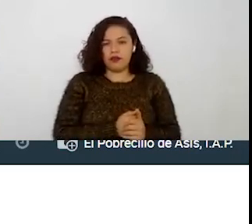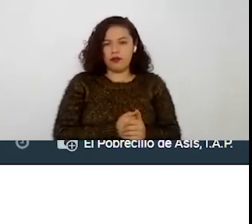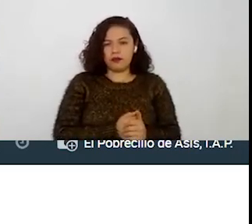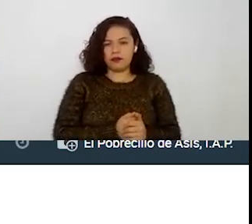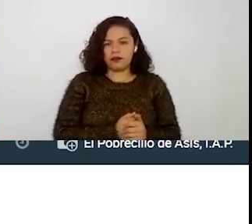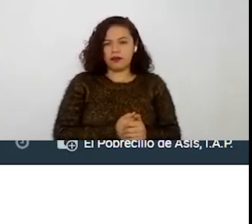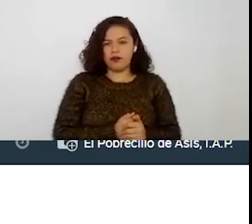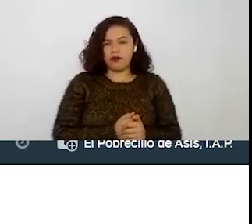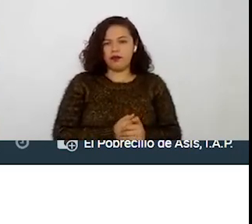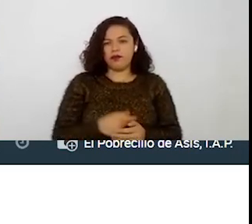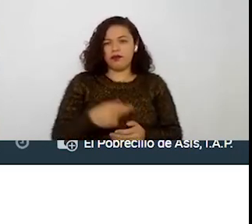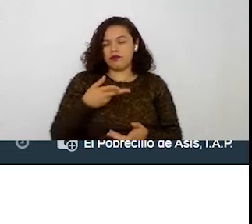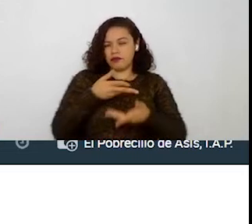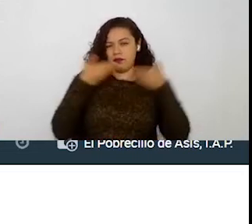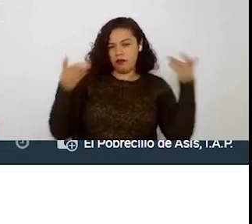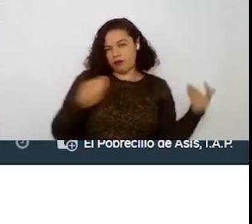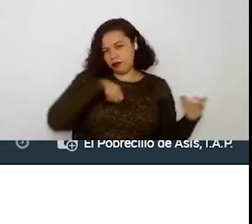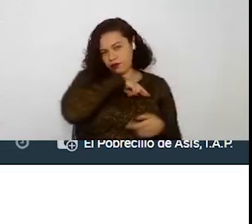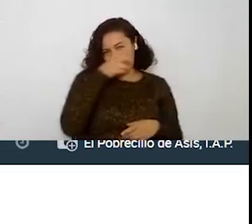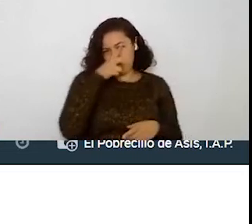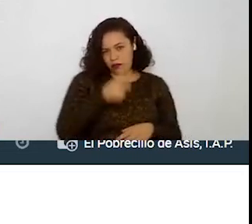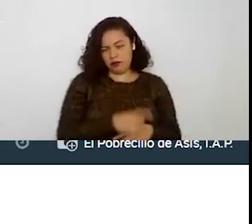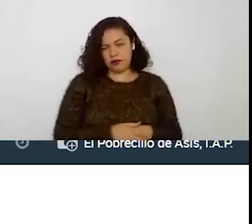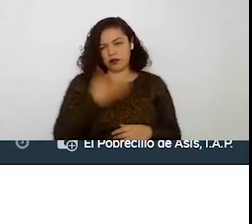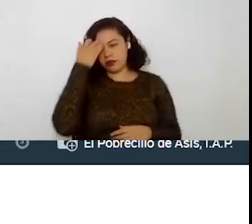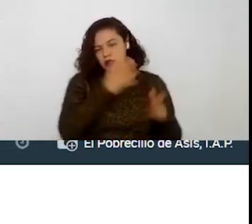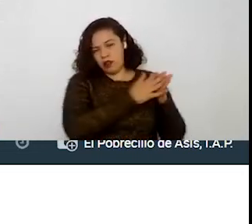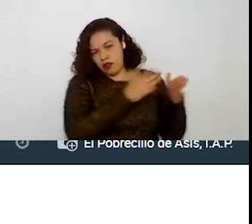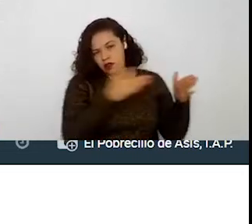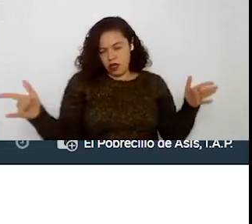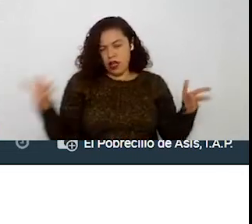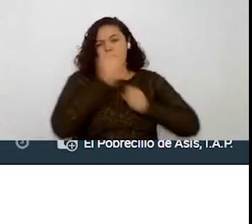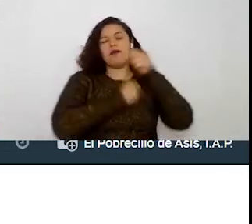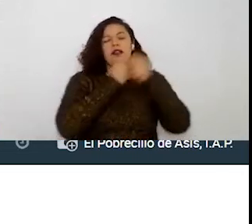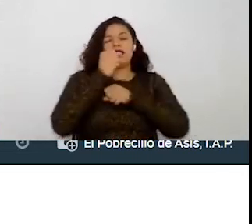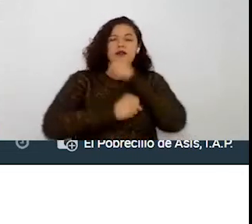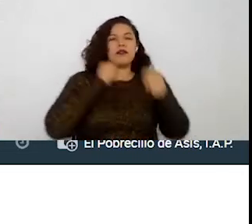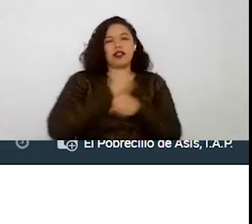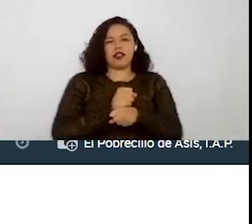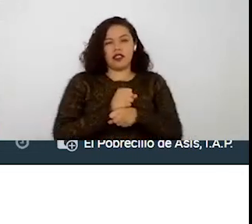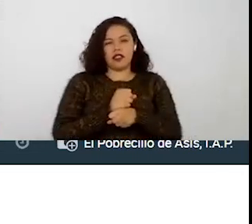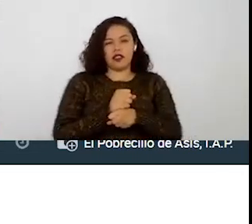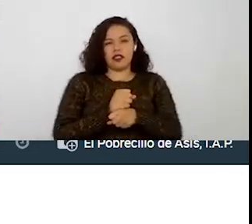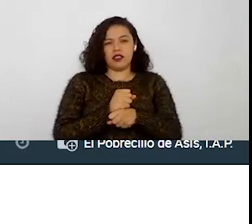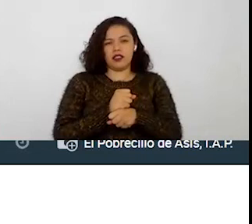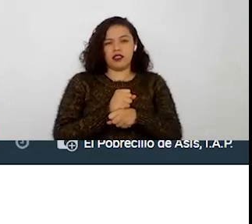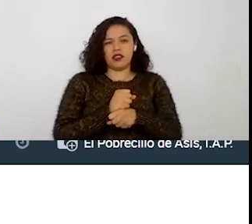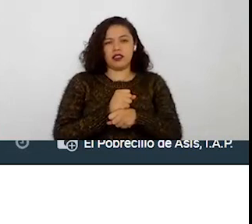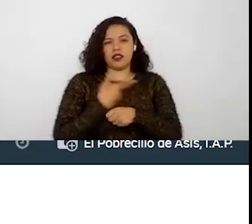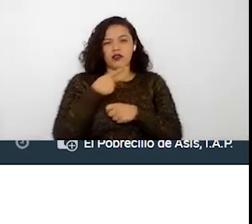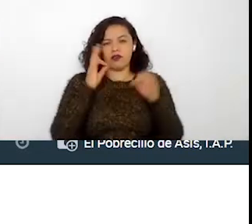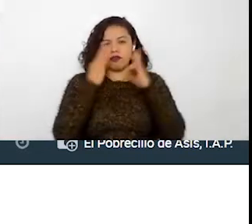a señalar a lo largo de los meses del año Cómo va a estar estructurada